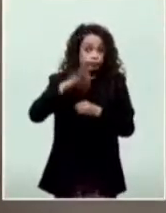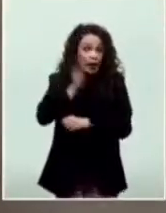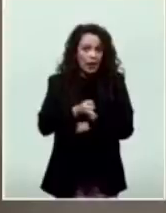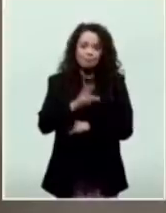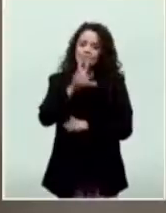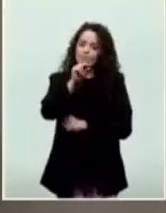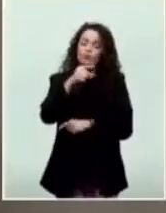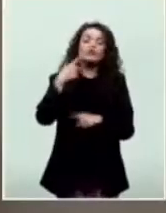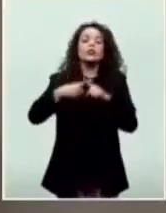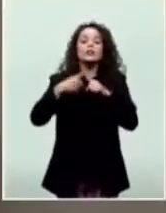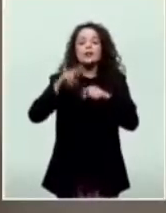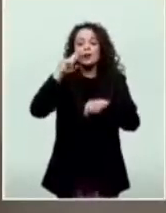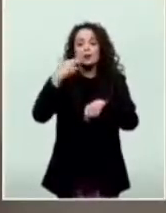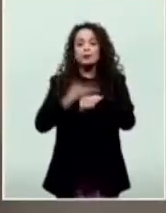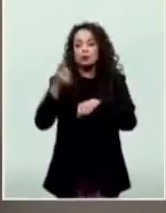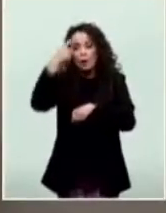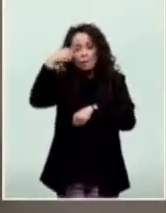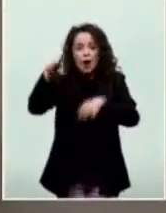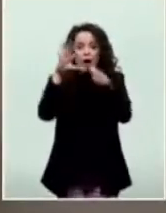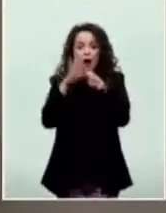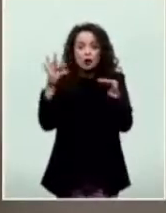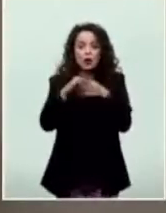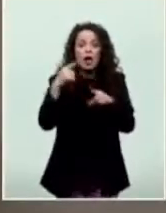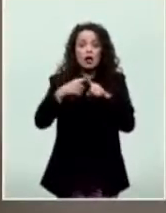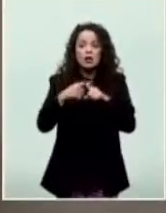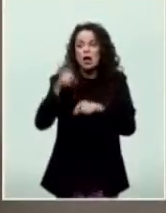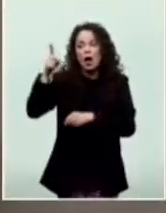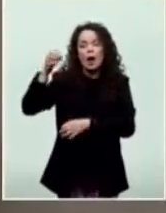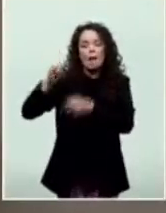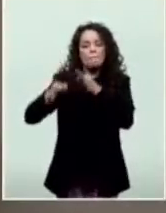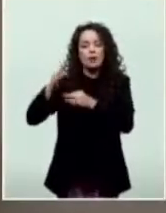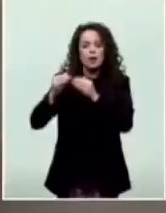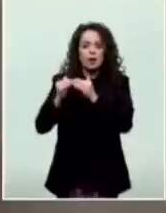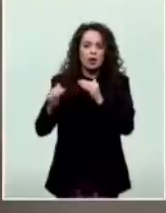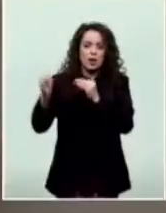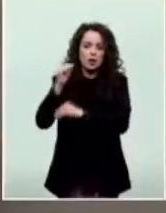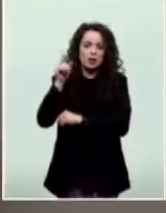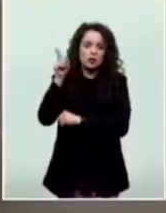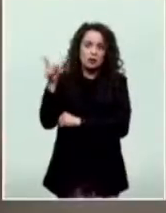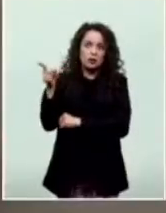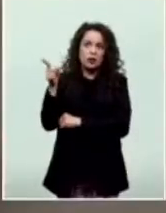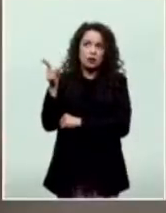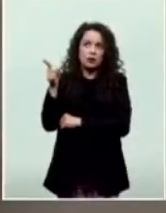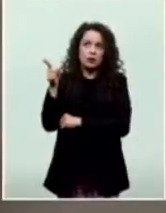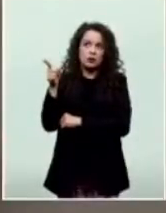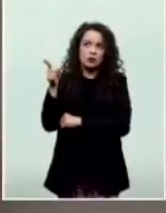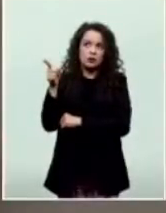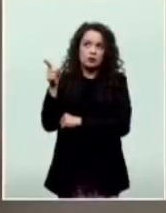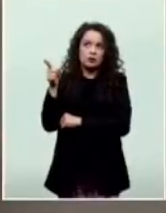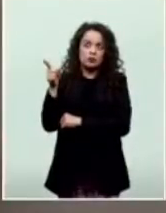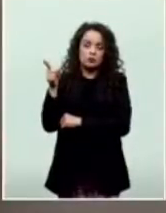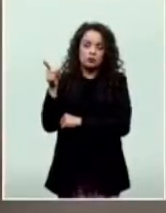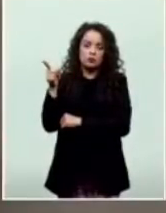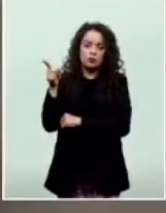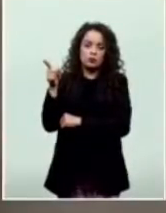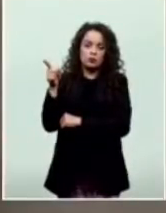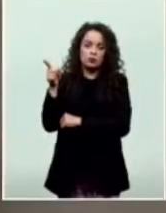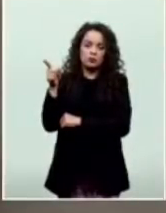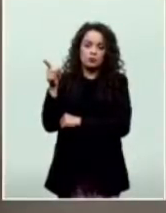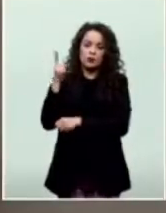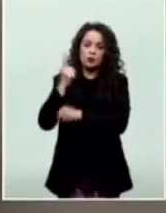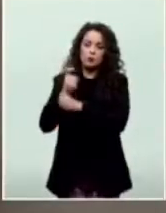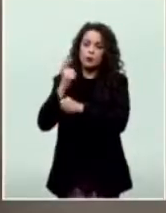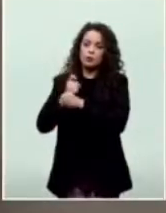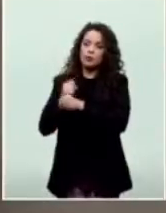Creo que a quien le tocaría explicarlo es a las ministras y ministros de la primera sala, y entonces usted me va a decir, entonces, ¿por qué